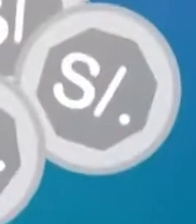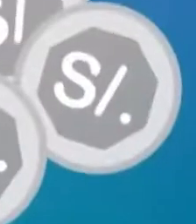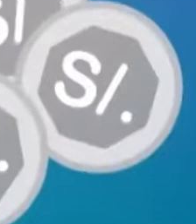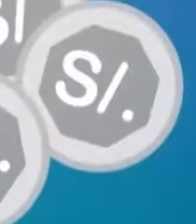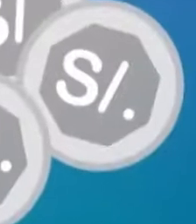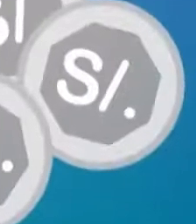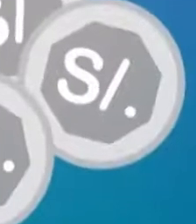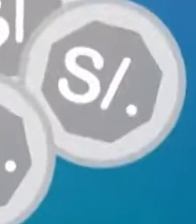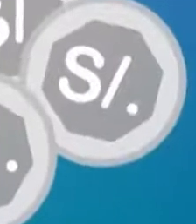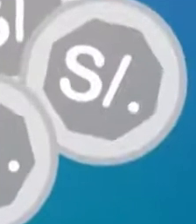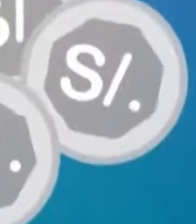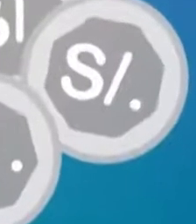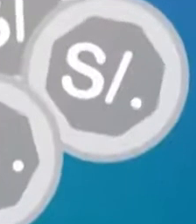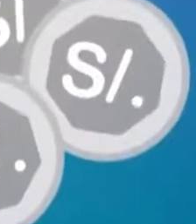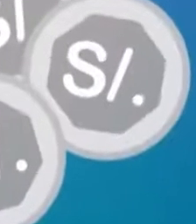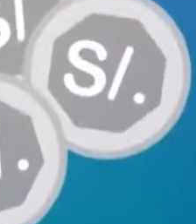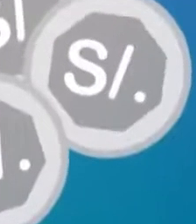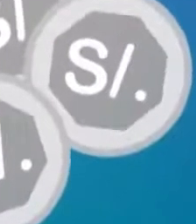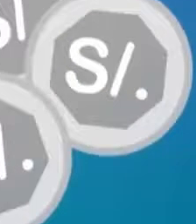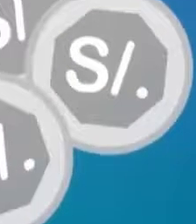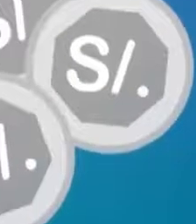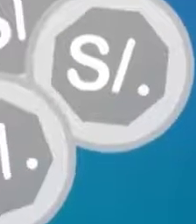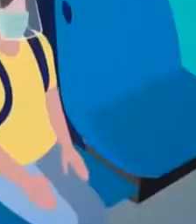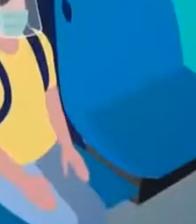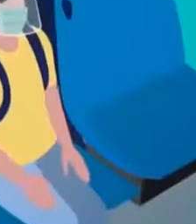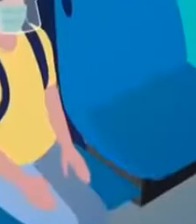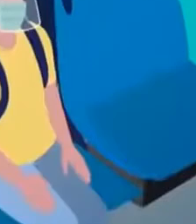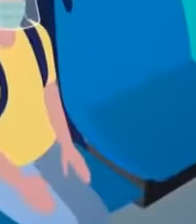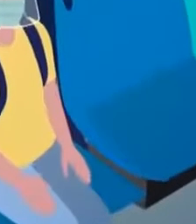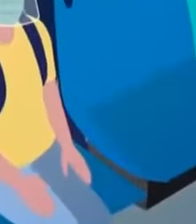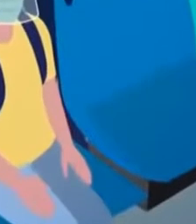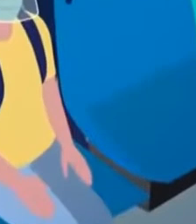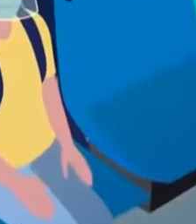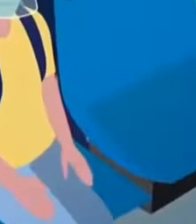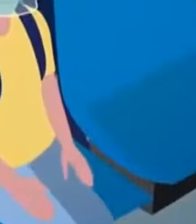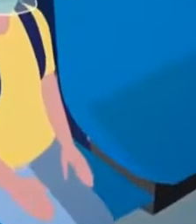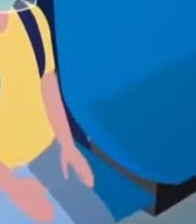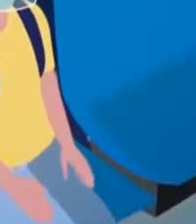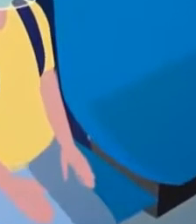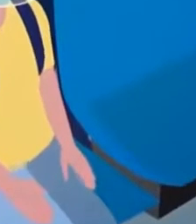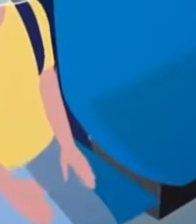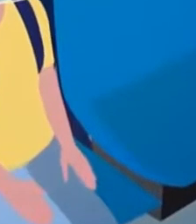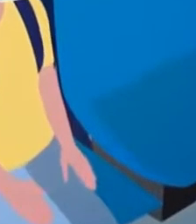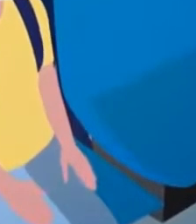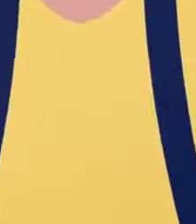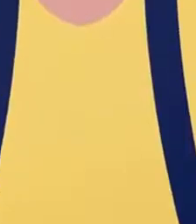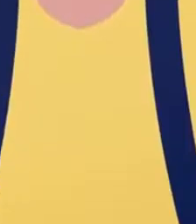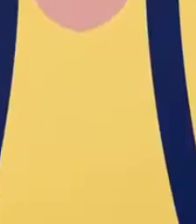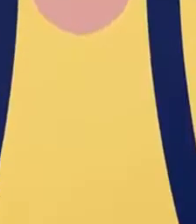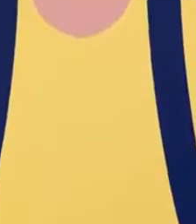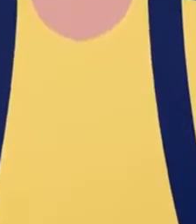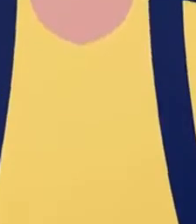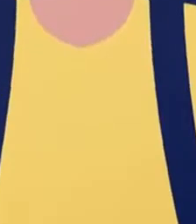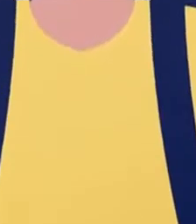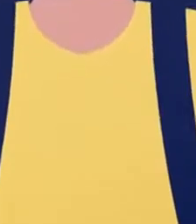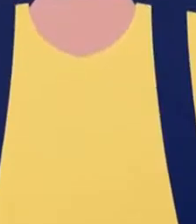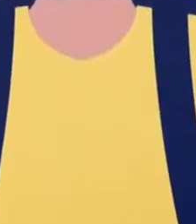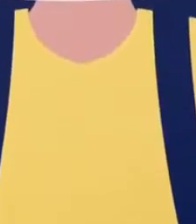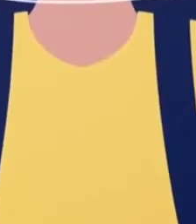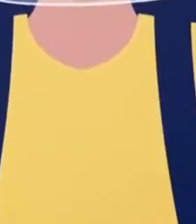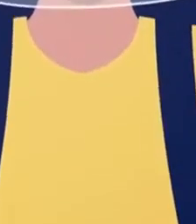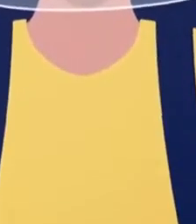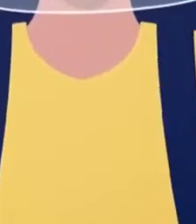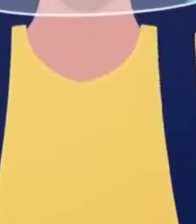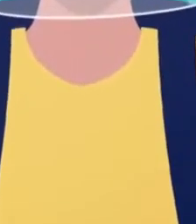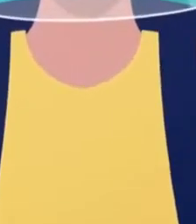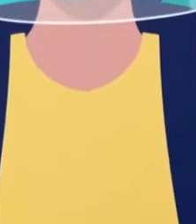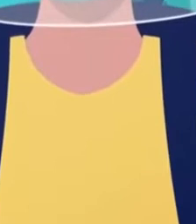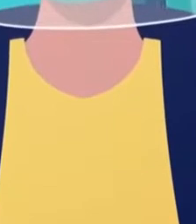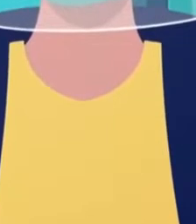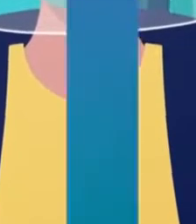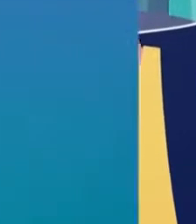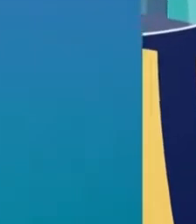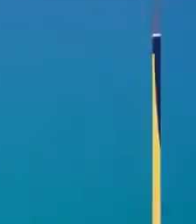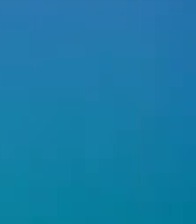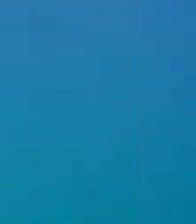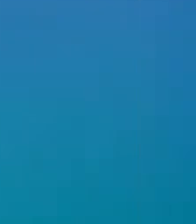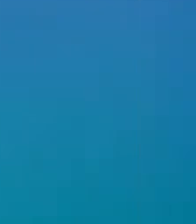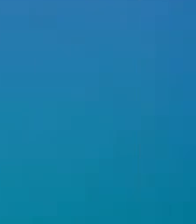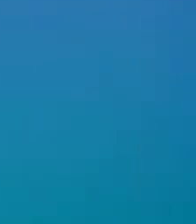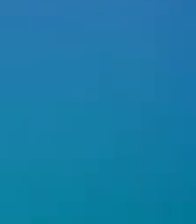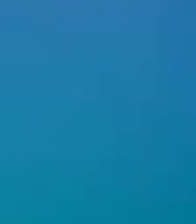Paga por el servicio antes de subir al vehículo y viaja únicamente sentado. Solo así podrás